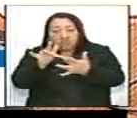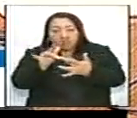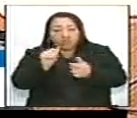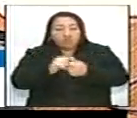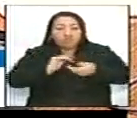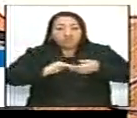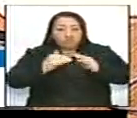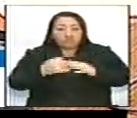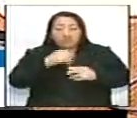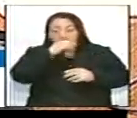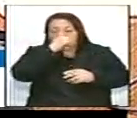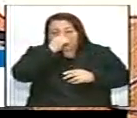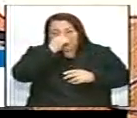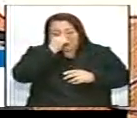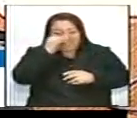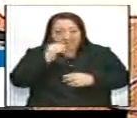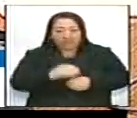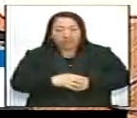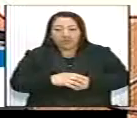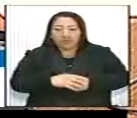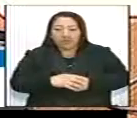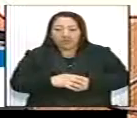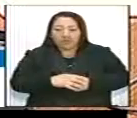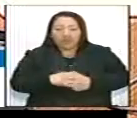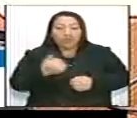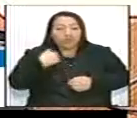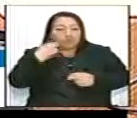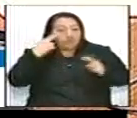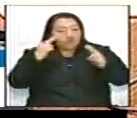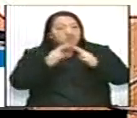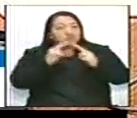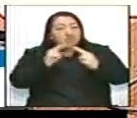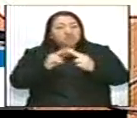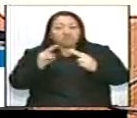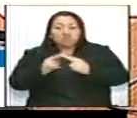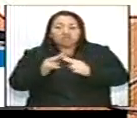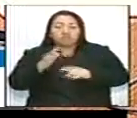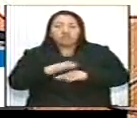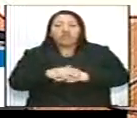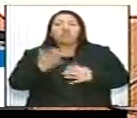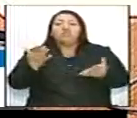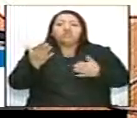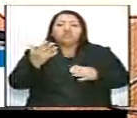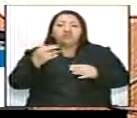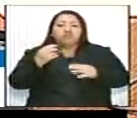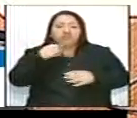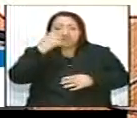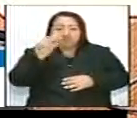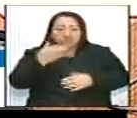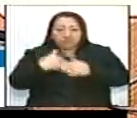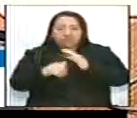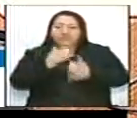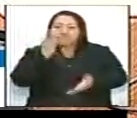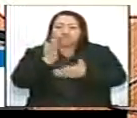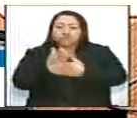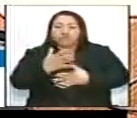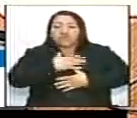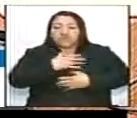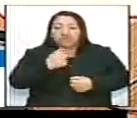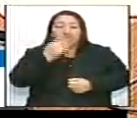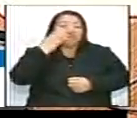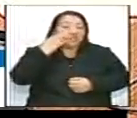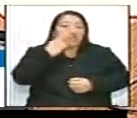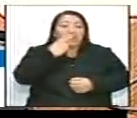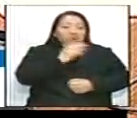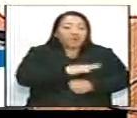la comunidad y que es tener conocimientos de la realidad de salud y de lo que los niños y madres